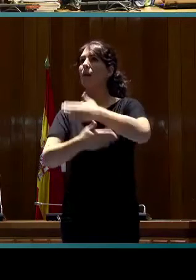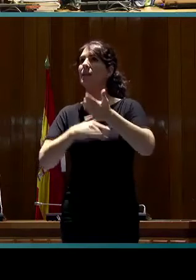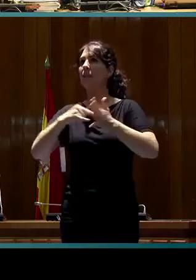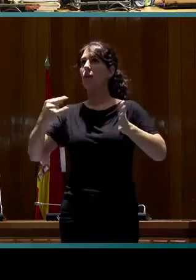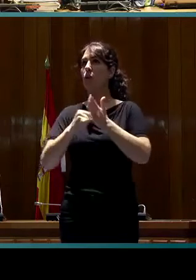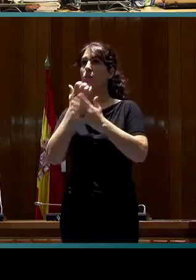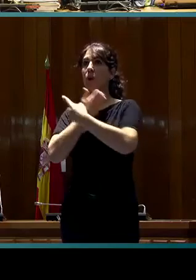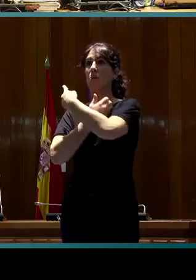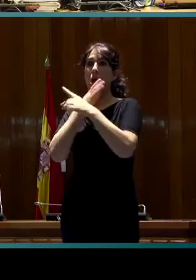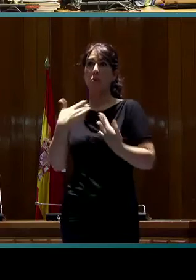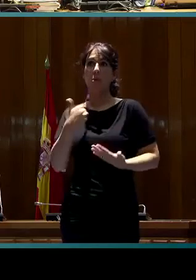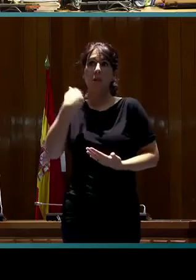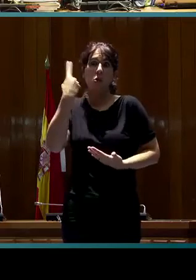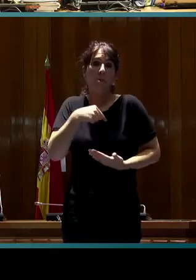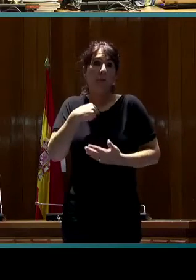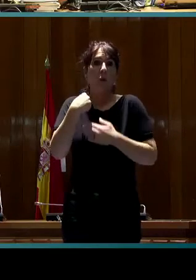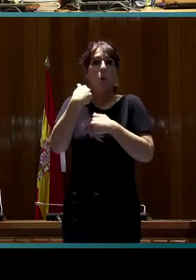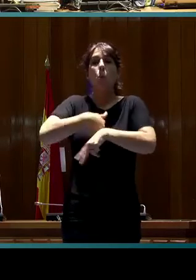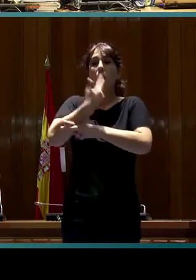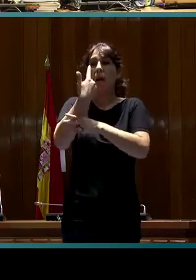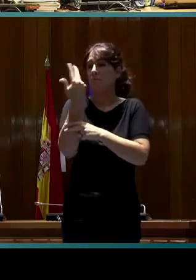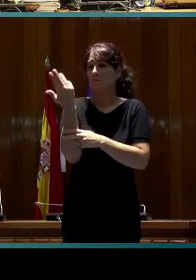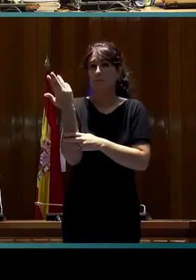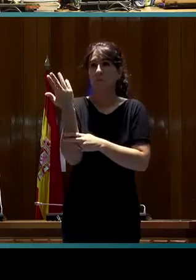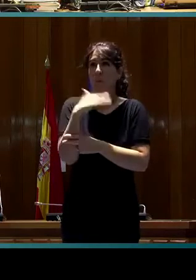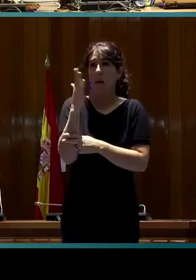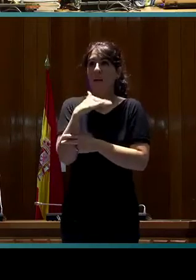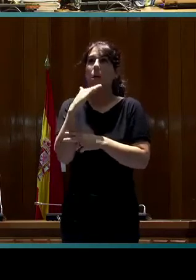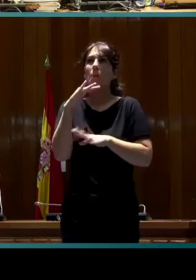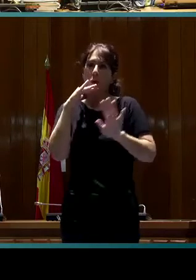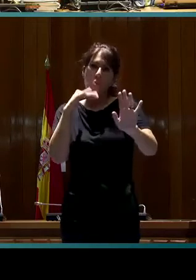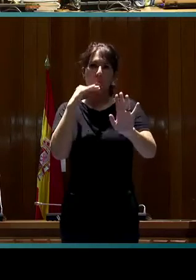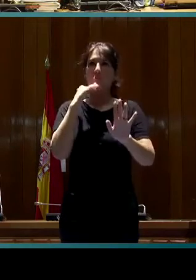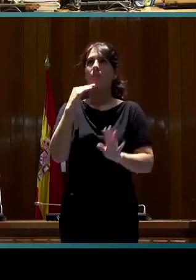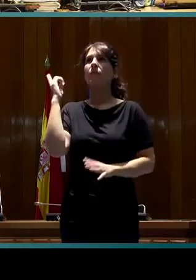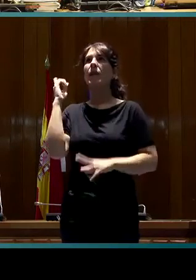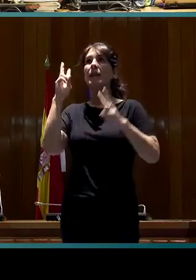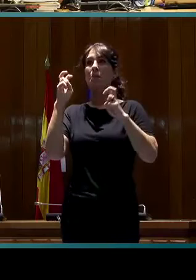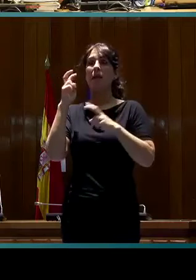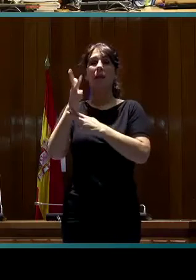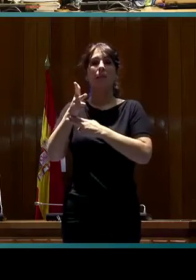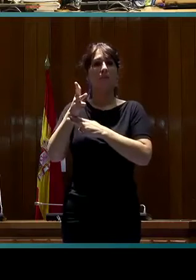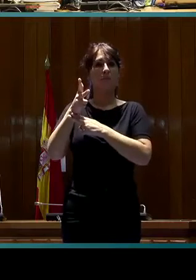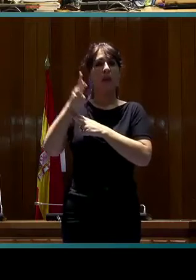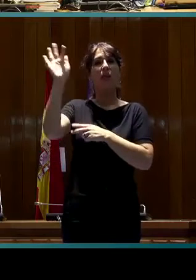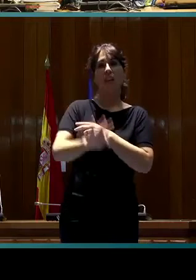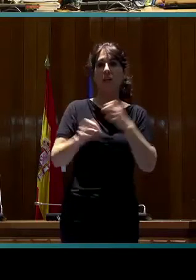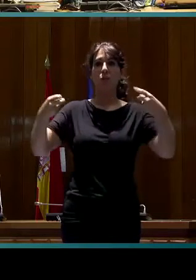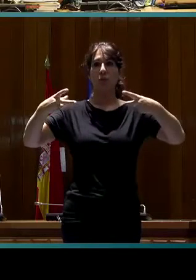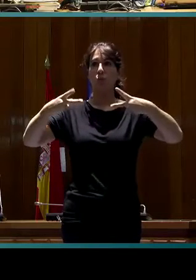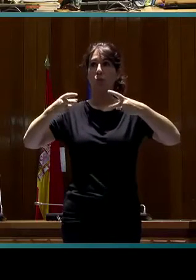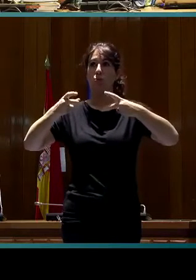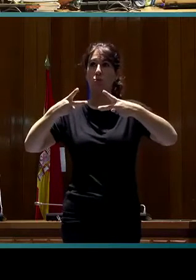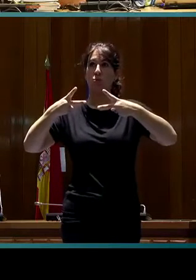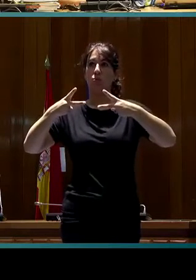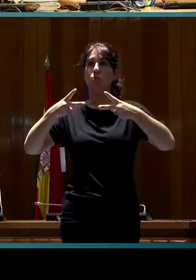existen webcams actualmente, pero sí que existe wifi gratuita en todas las bibliotecas. En cuanto a cine, los subtítulos y